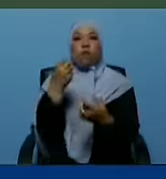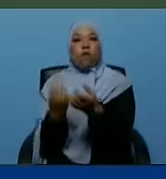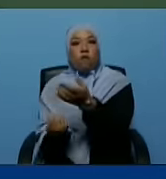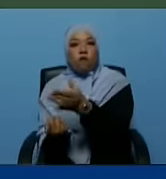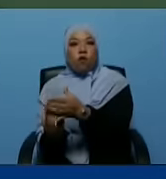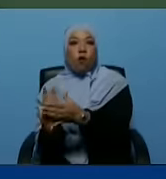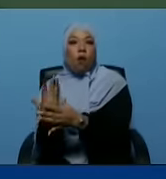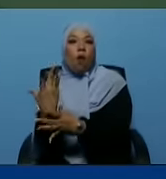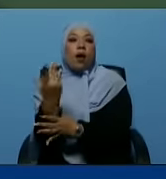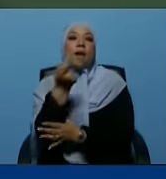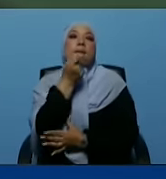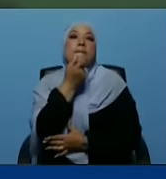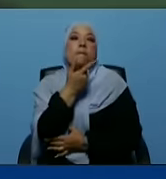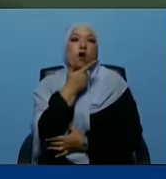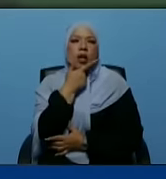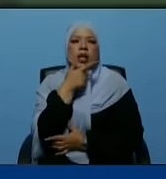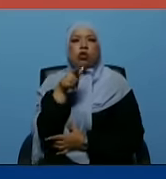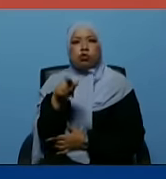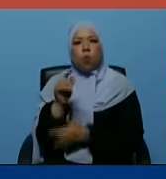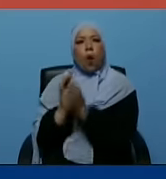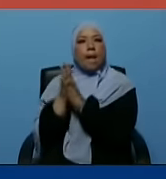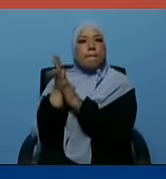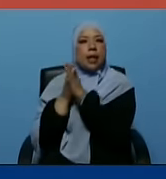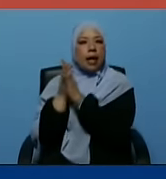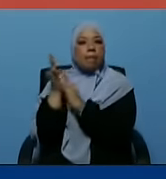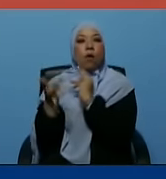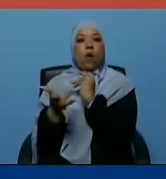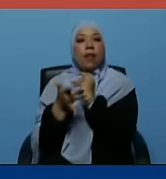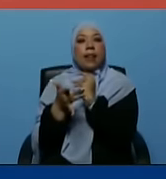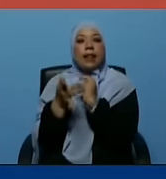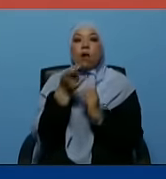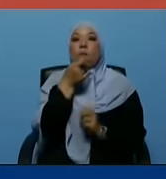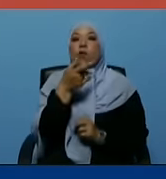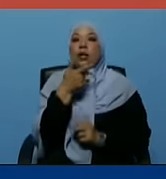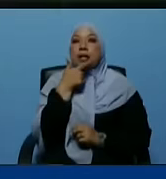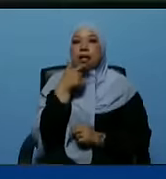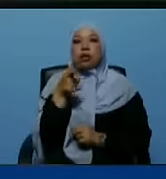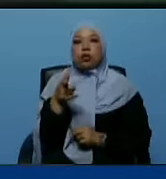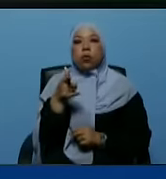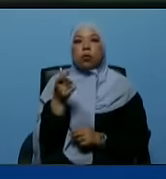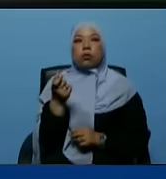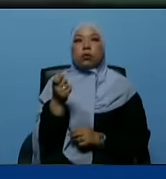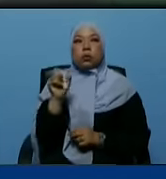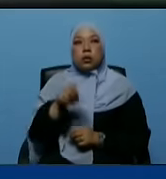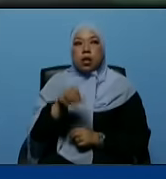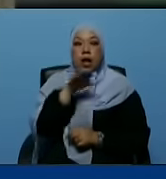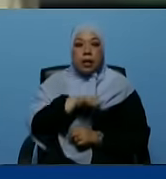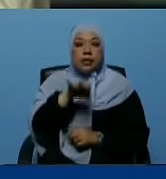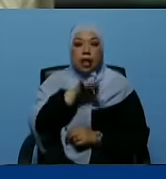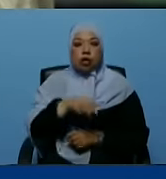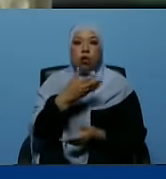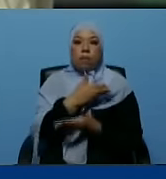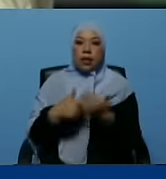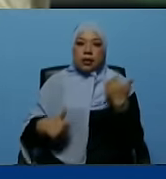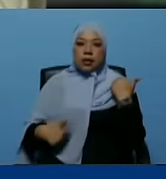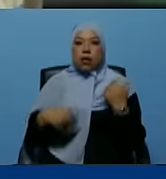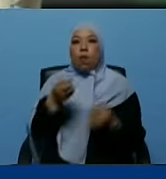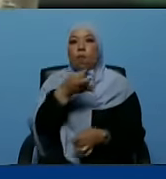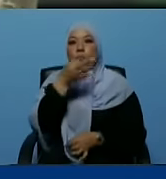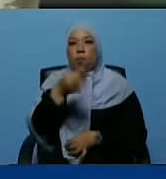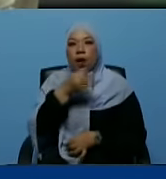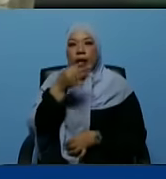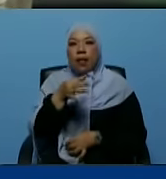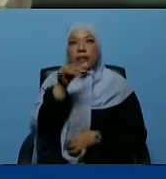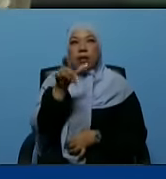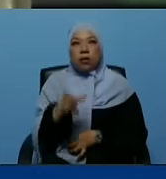flores y me estabas diciendo algo técnico bien bonito, ¿verdad? Sí, señor presidente, muy buenas tardes y buenas tardes para todos